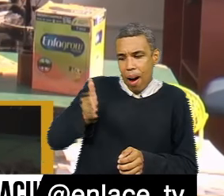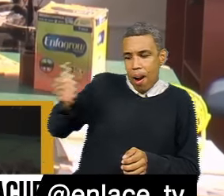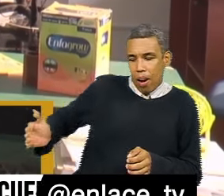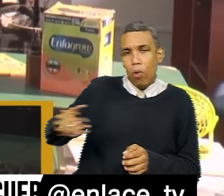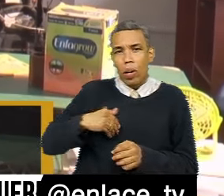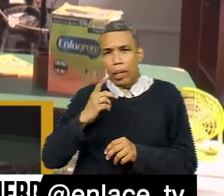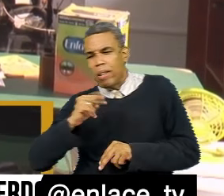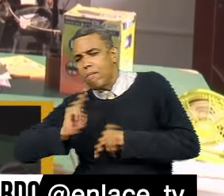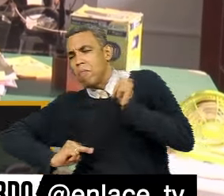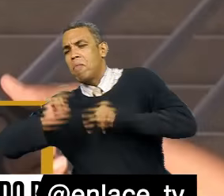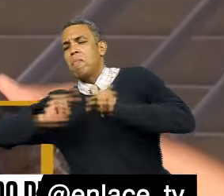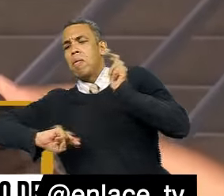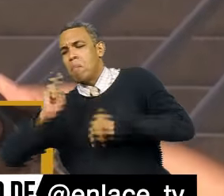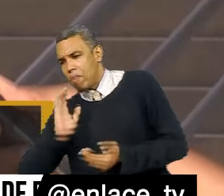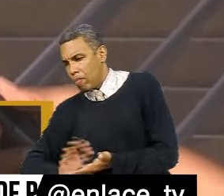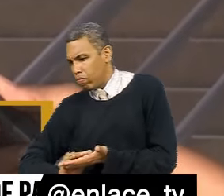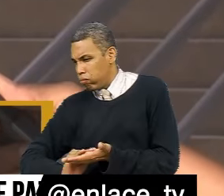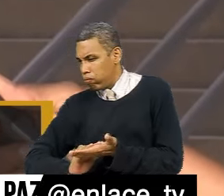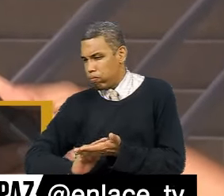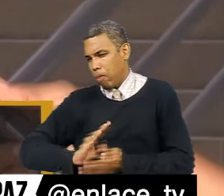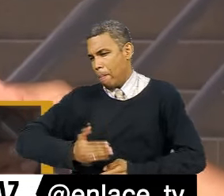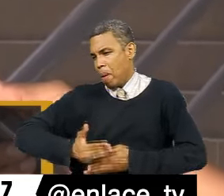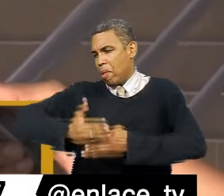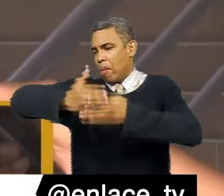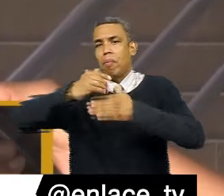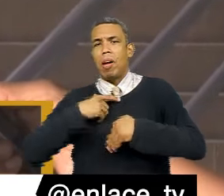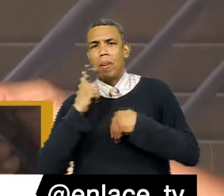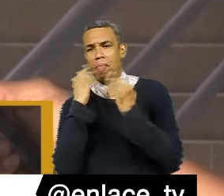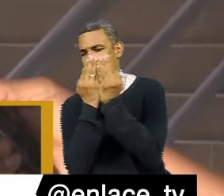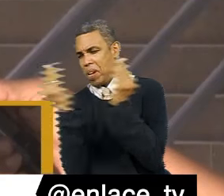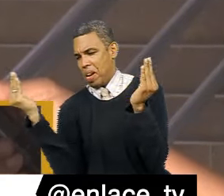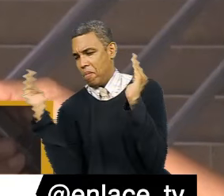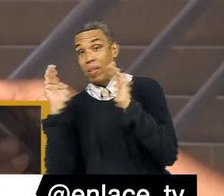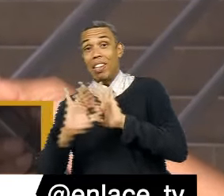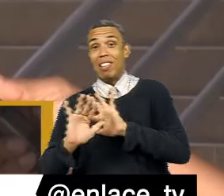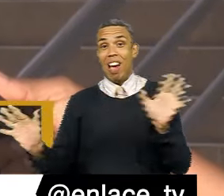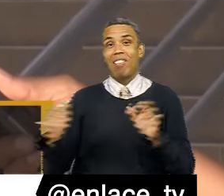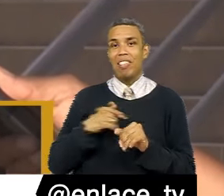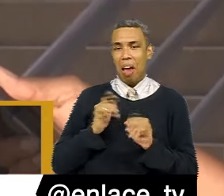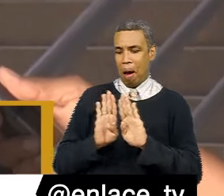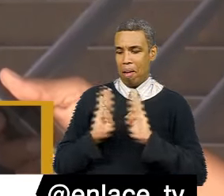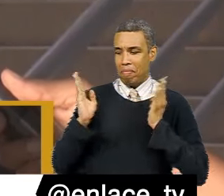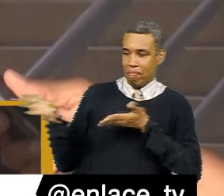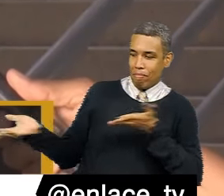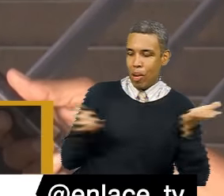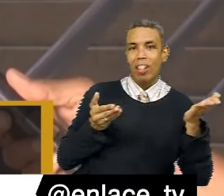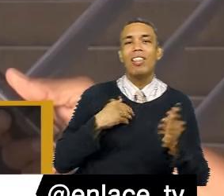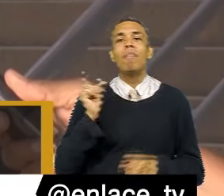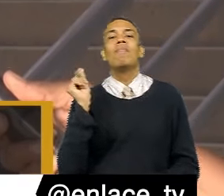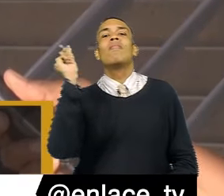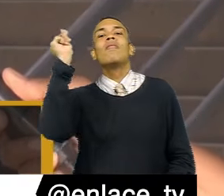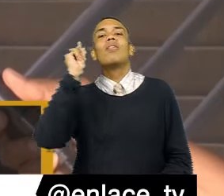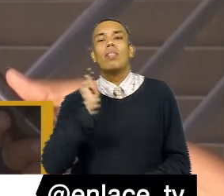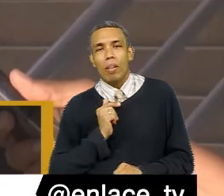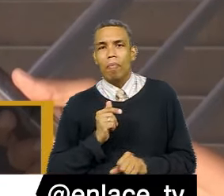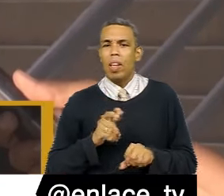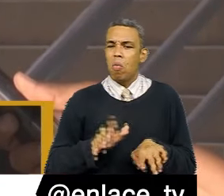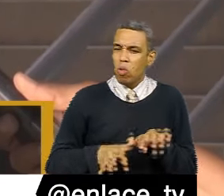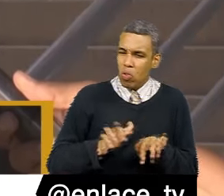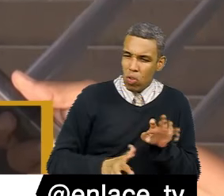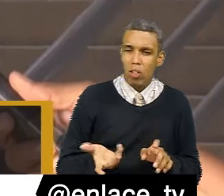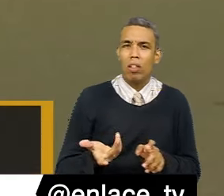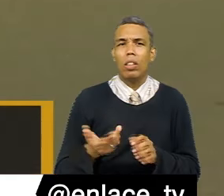propios funcionarios. Es un sentir de la administración en cabeza de nuestro alcalde dignificar y darle esa categoría que merecen